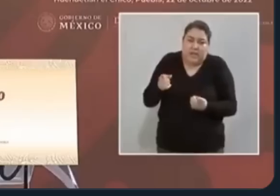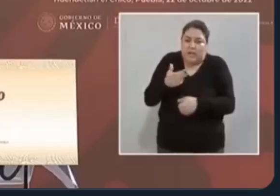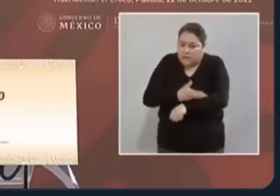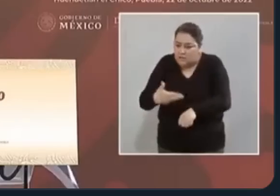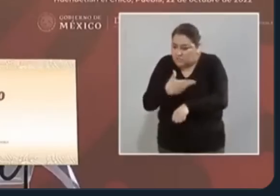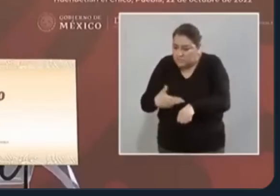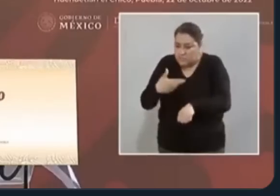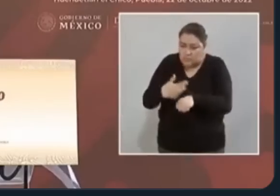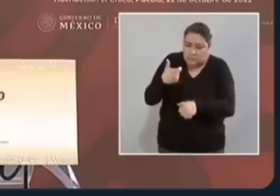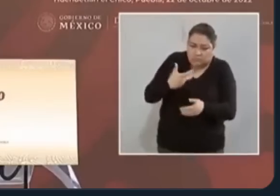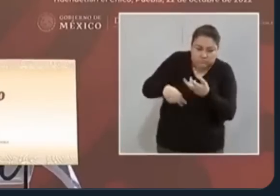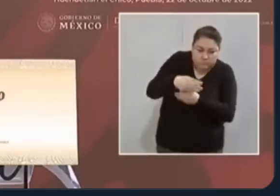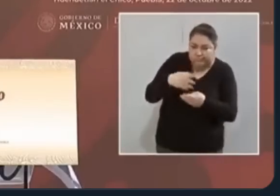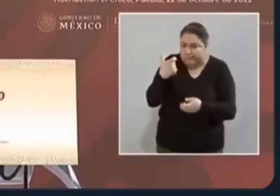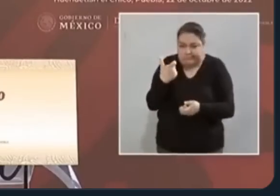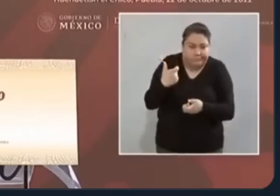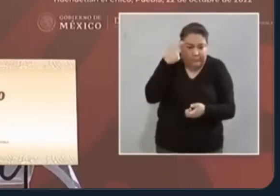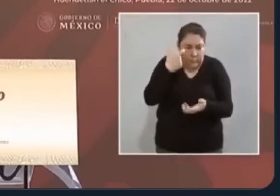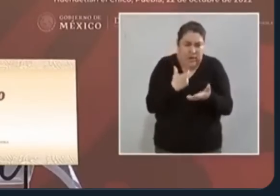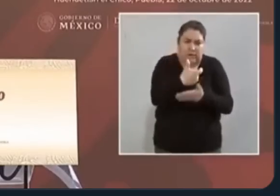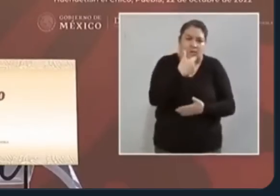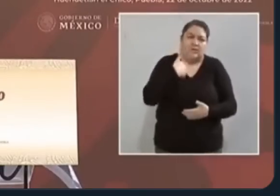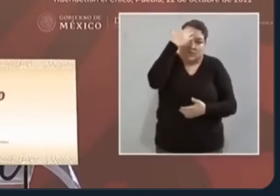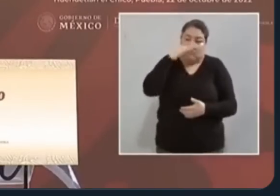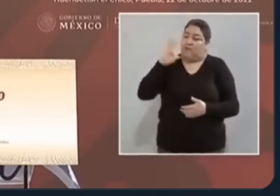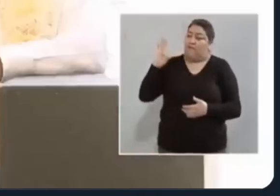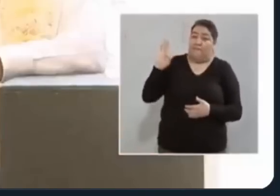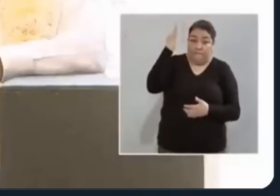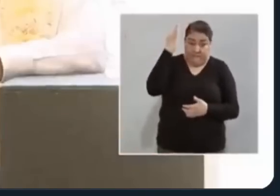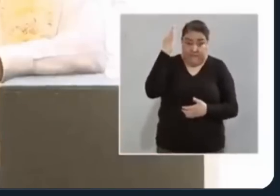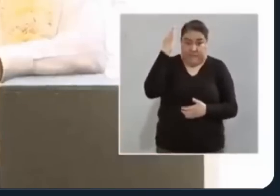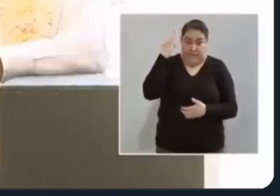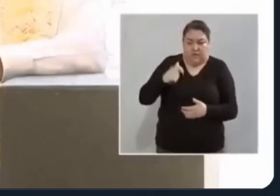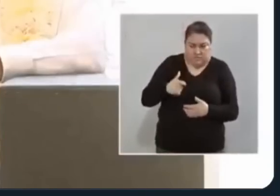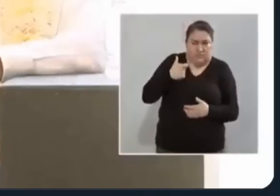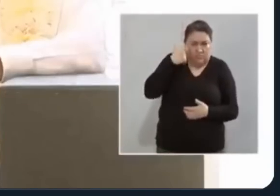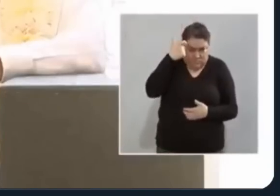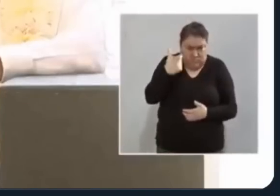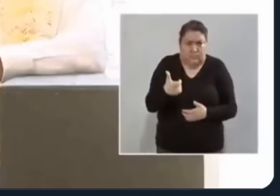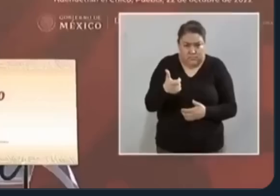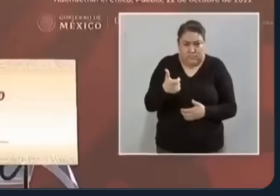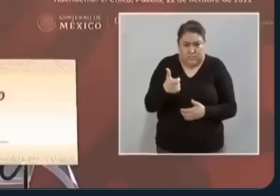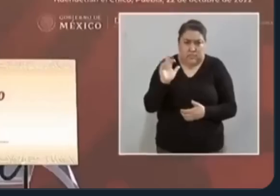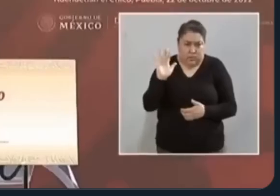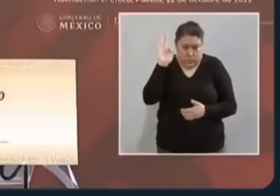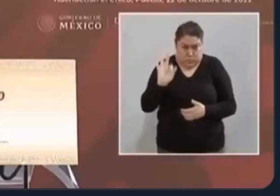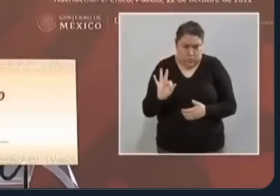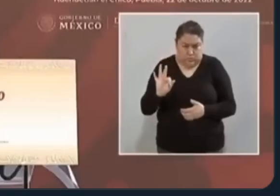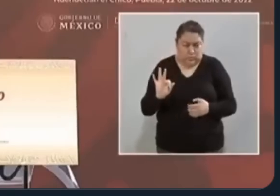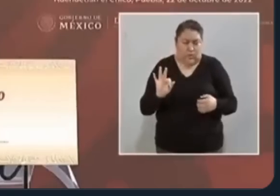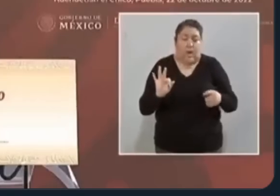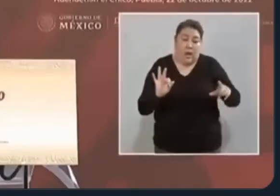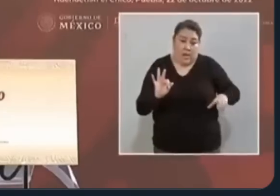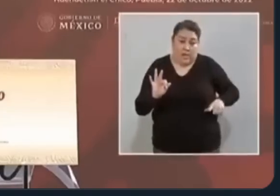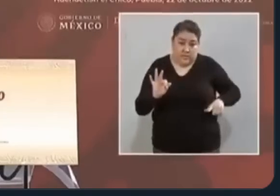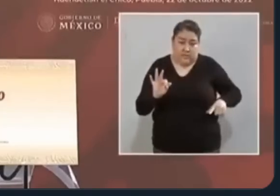consiguiendo los recursos, porque en efecto la Federación pone un 50%